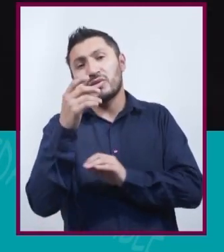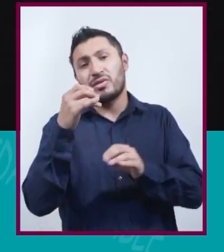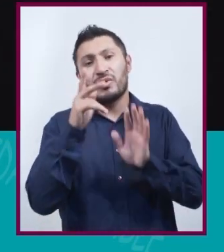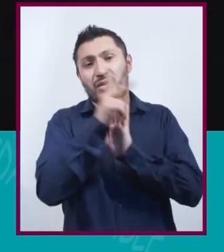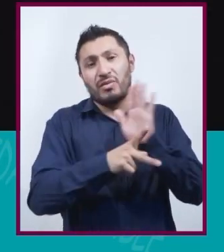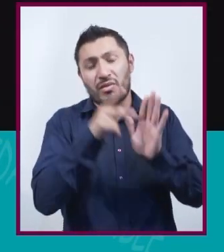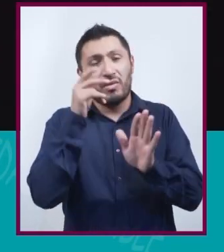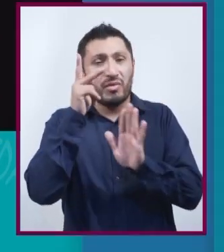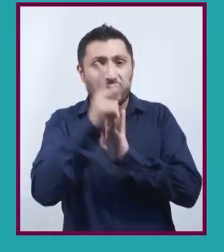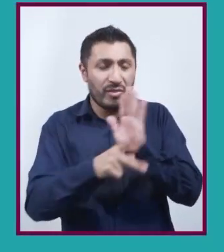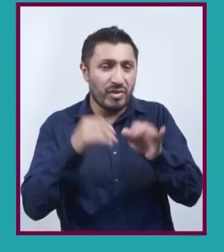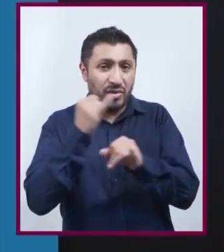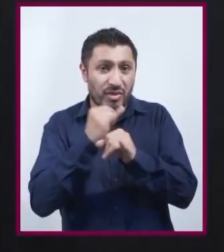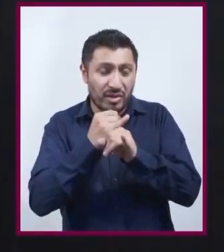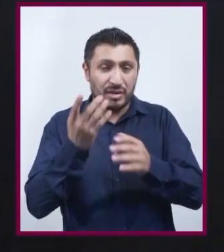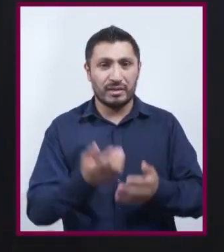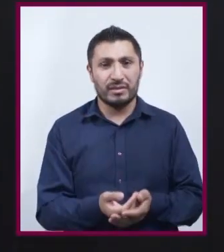Internet.